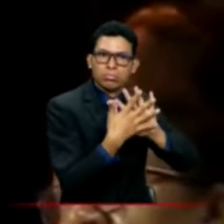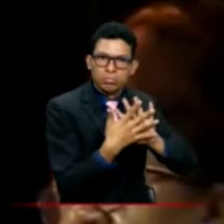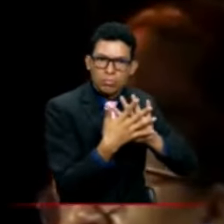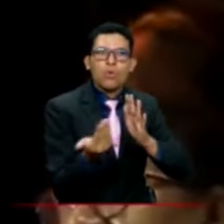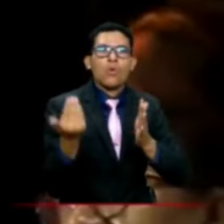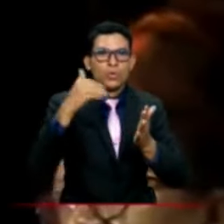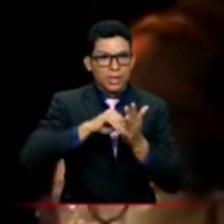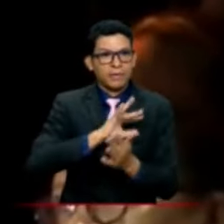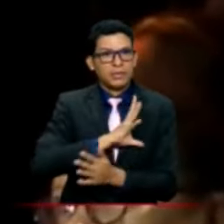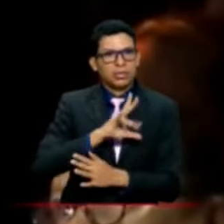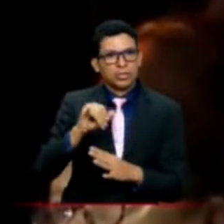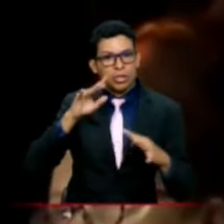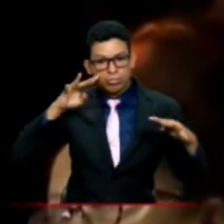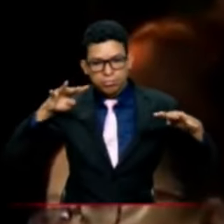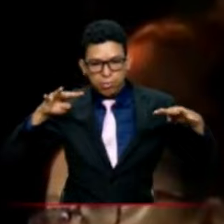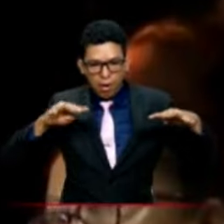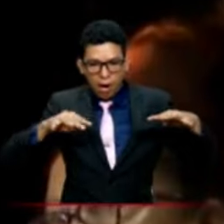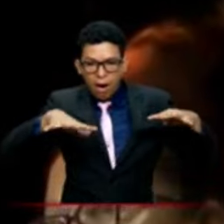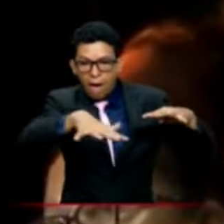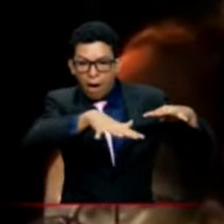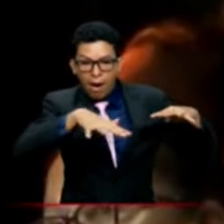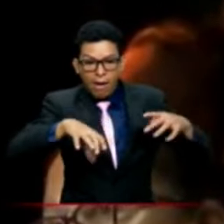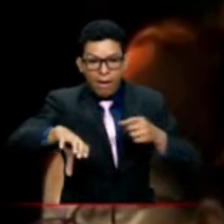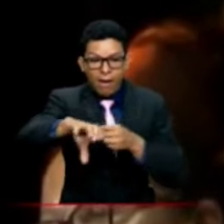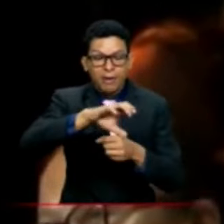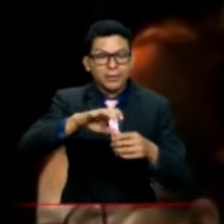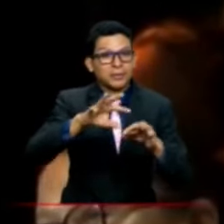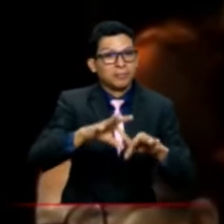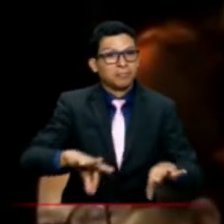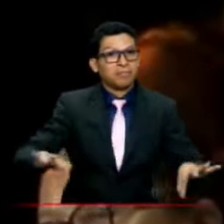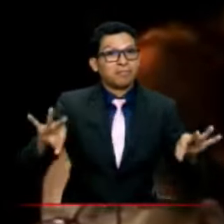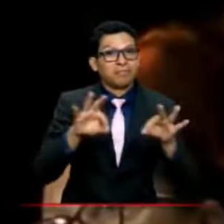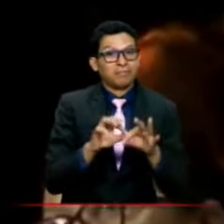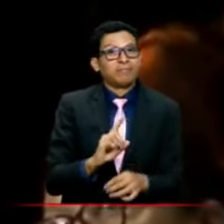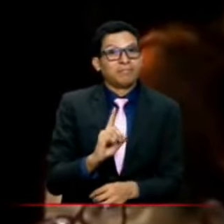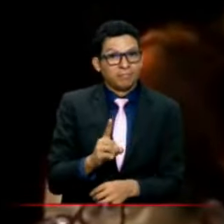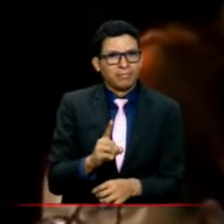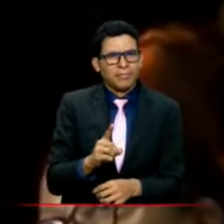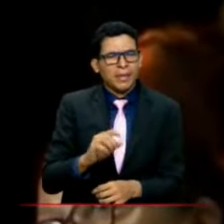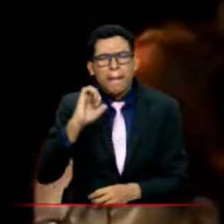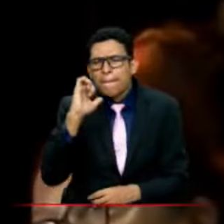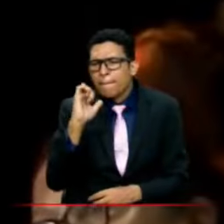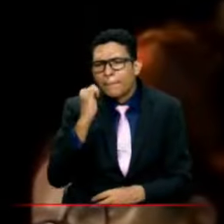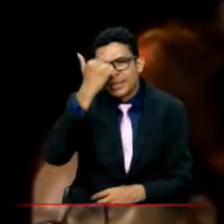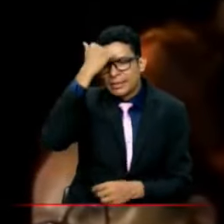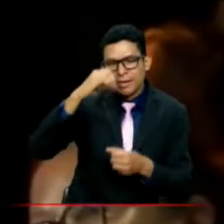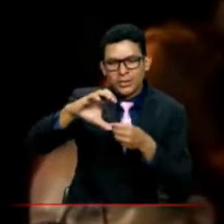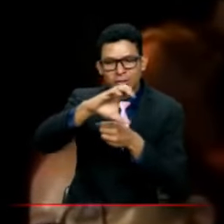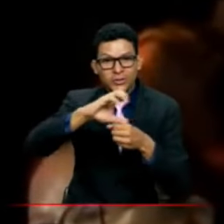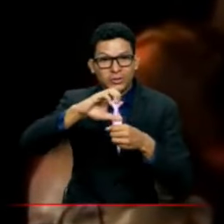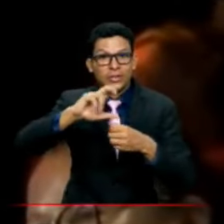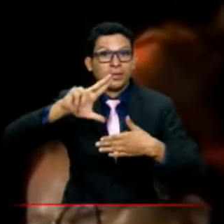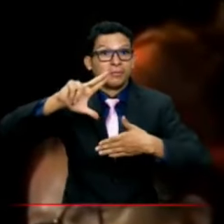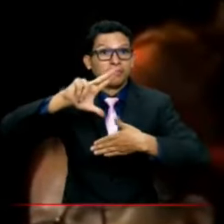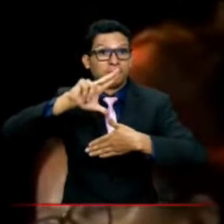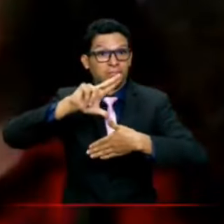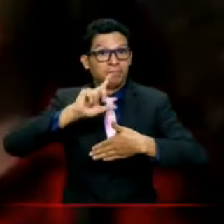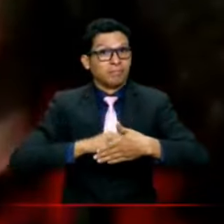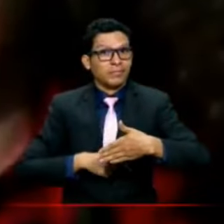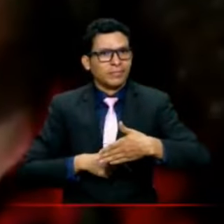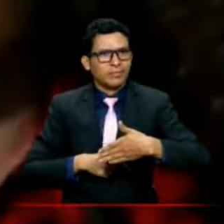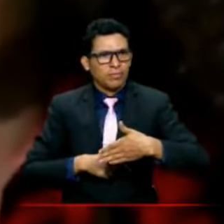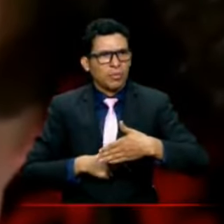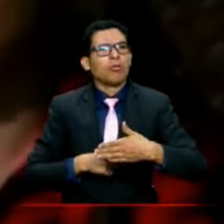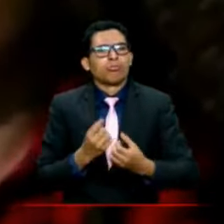a poner a Cali en el mapa como una ciudad importante, como una de las principales ciudades de América Latina, que